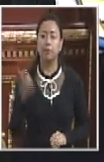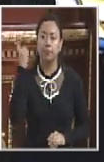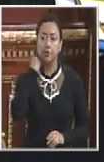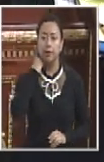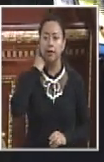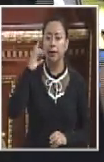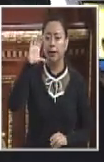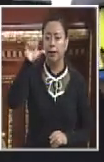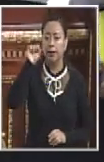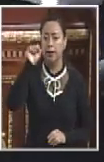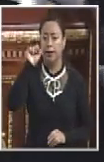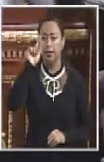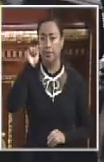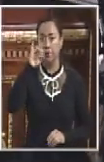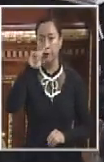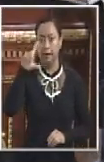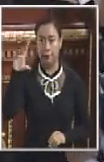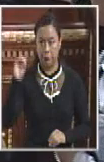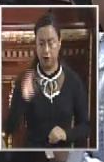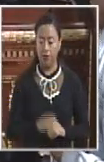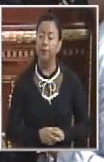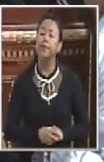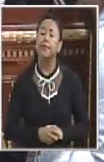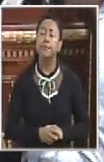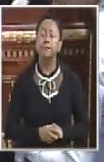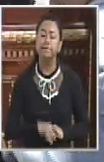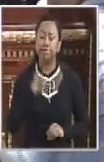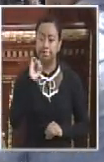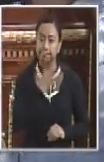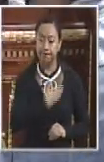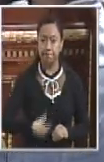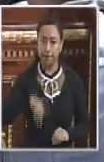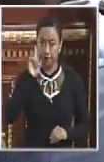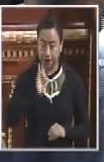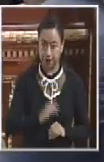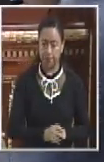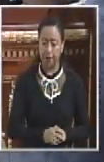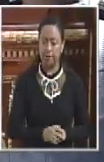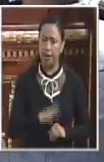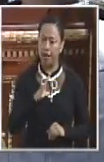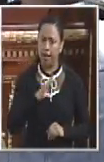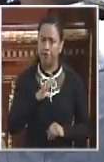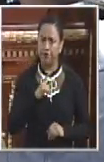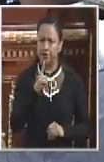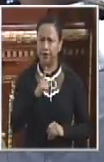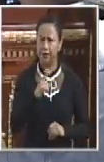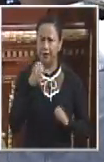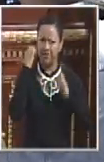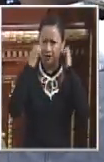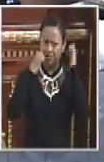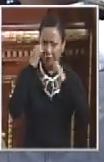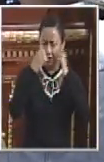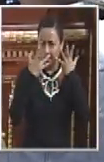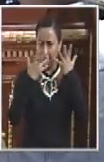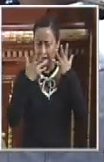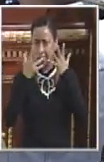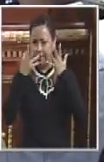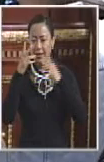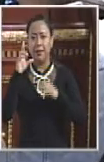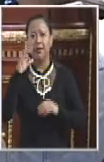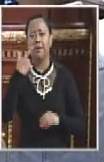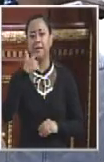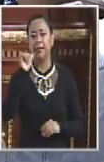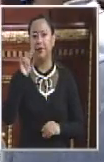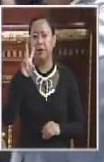Diputado Carlos Castillo. Sí, Presidenta, dentro de la propia exposición del diputado Gaviño está el